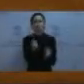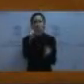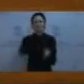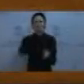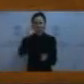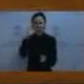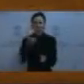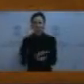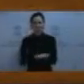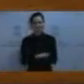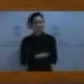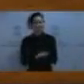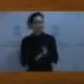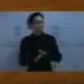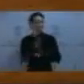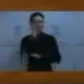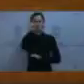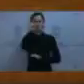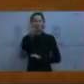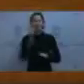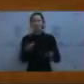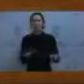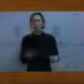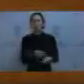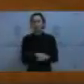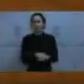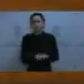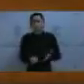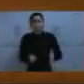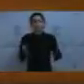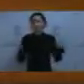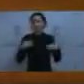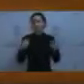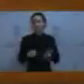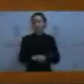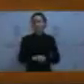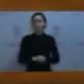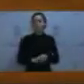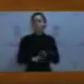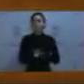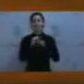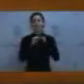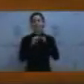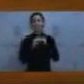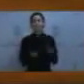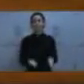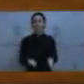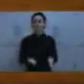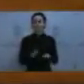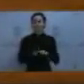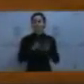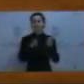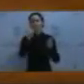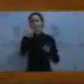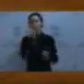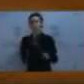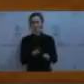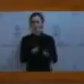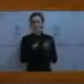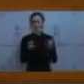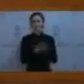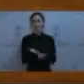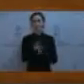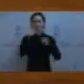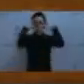desarrollo rural, también ausente. Para el desarrollo sostenible, para el tema del agua, para la gestión